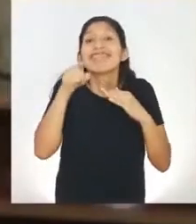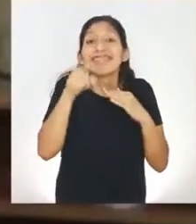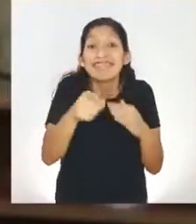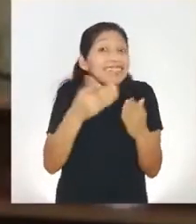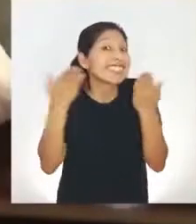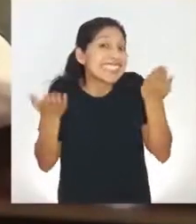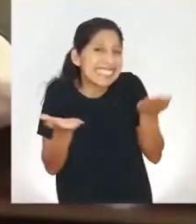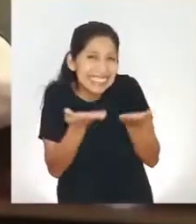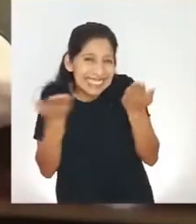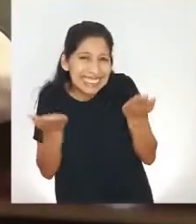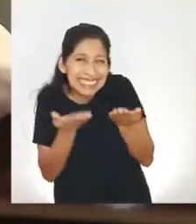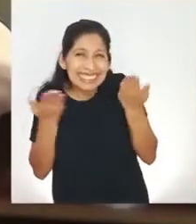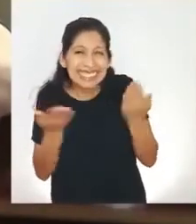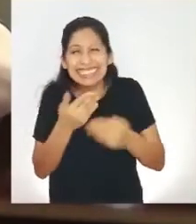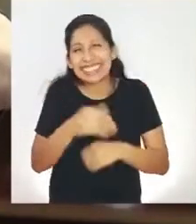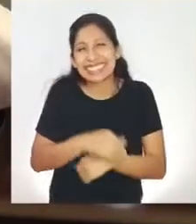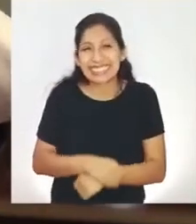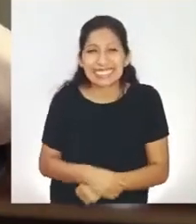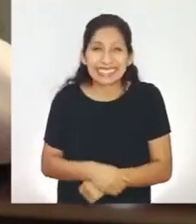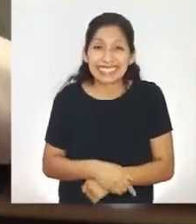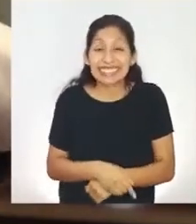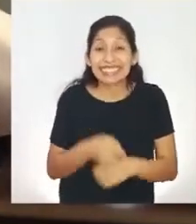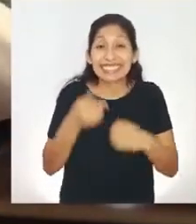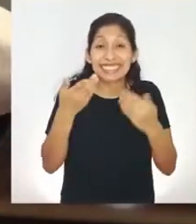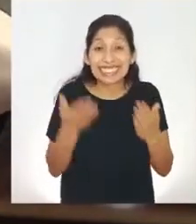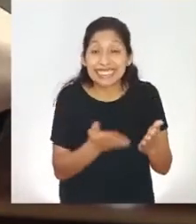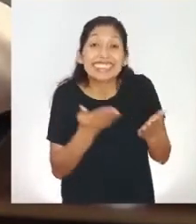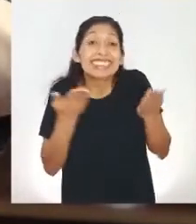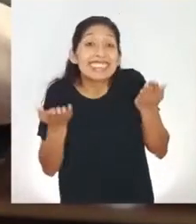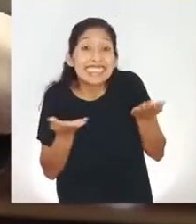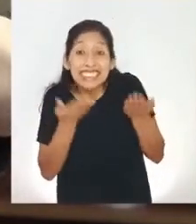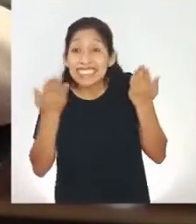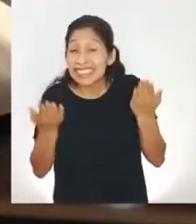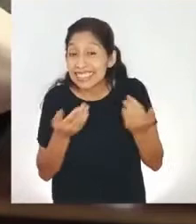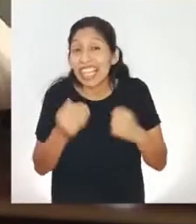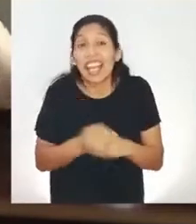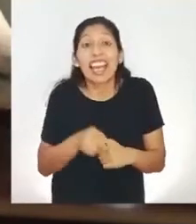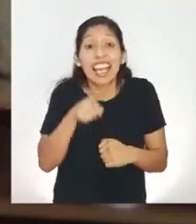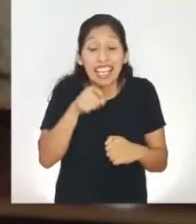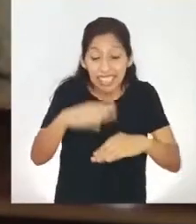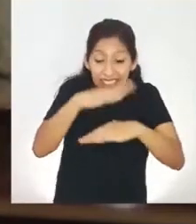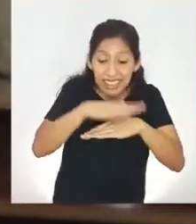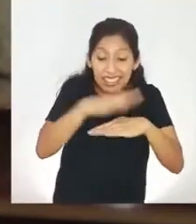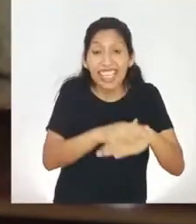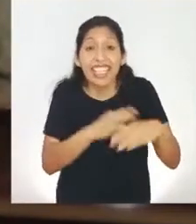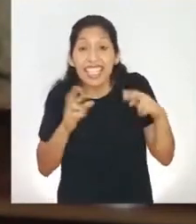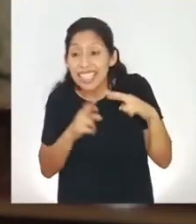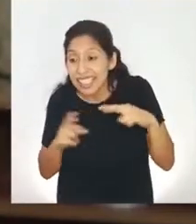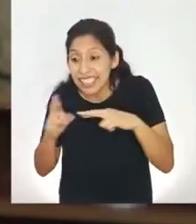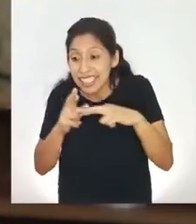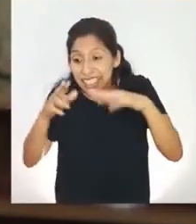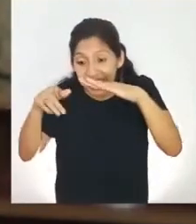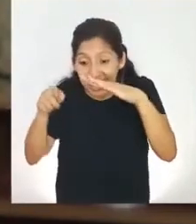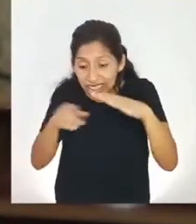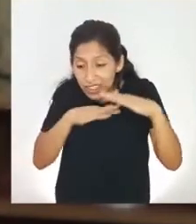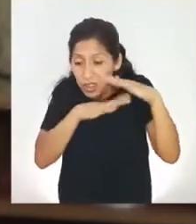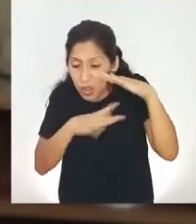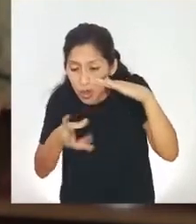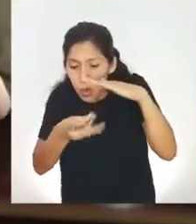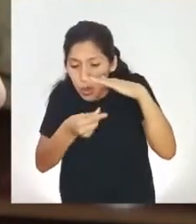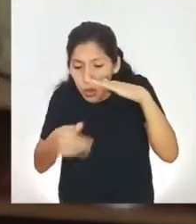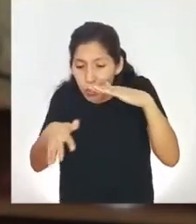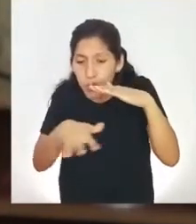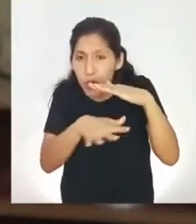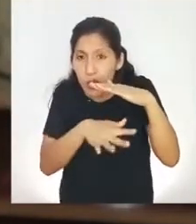¿dónde está tu casita? Huasichay, huasichay, debajo de la